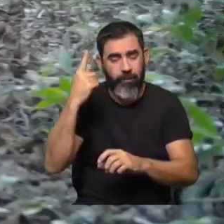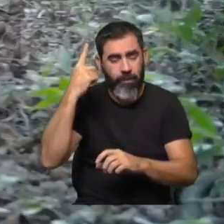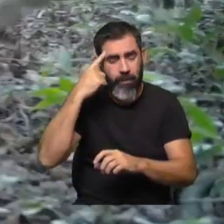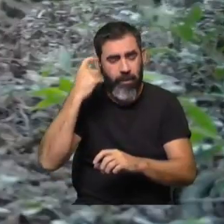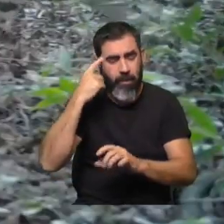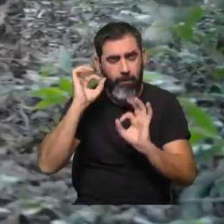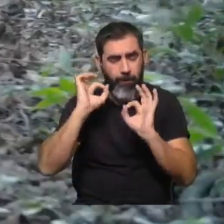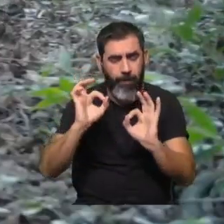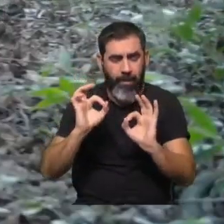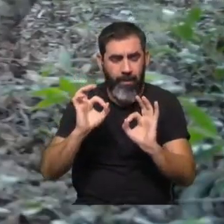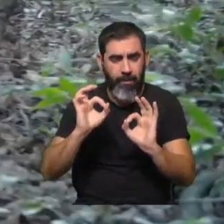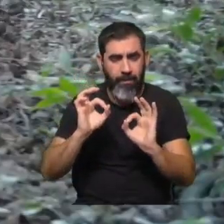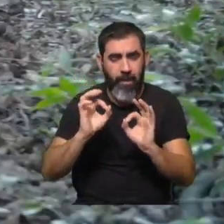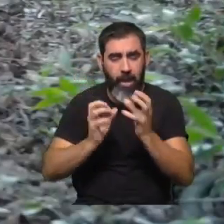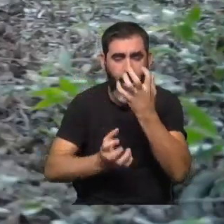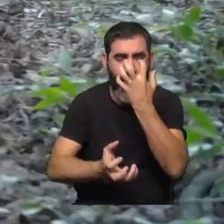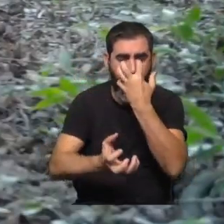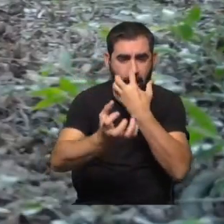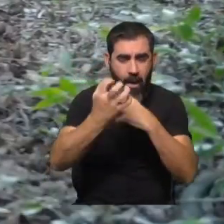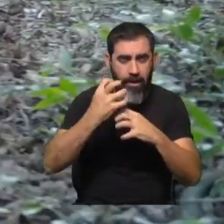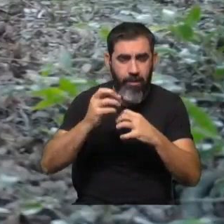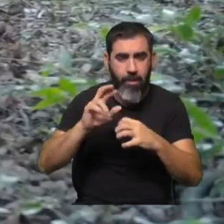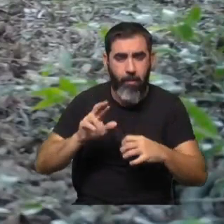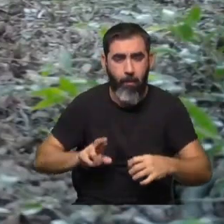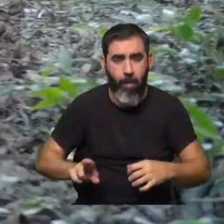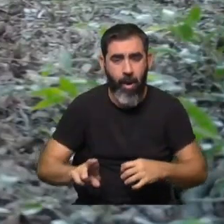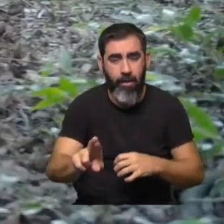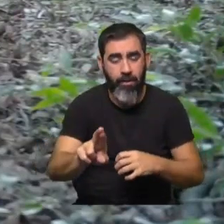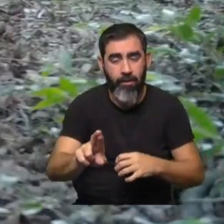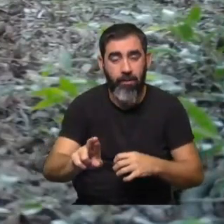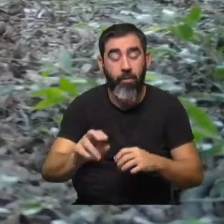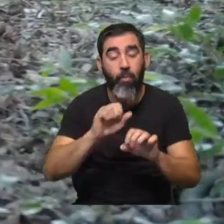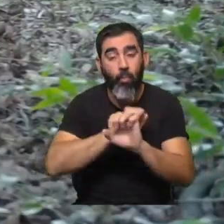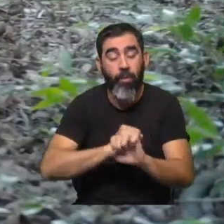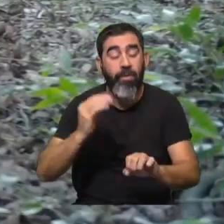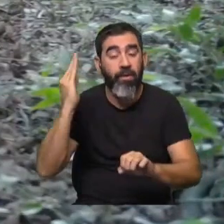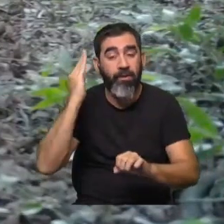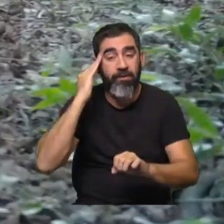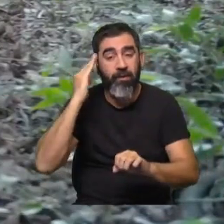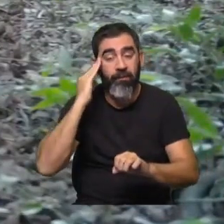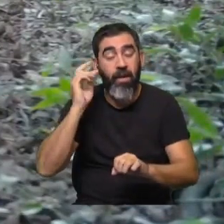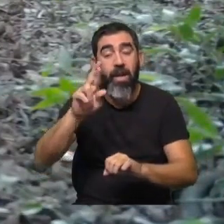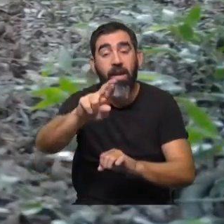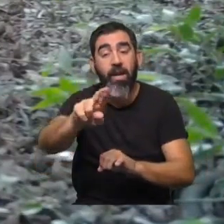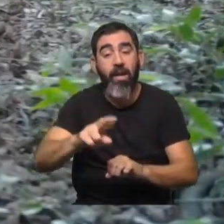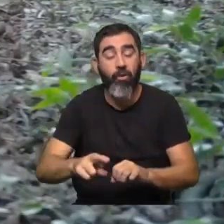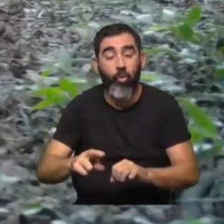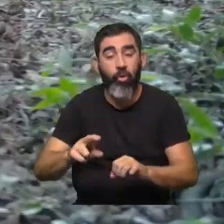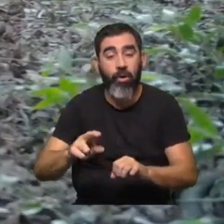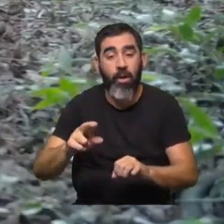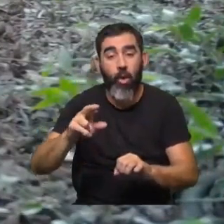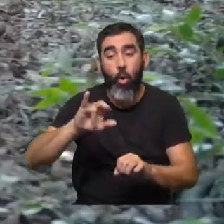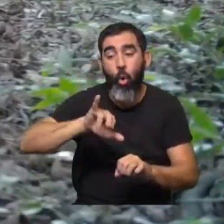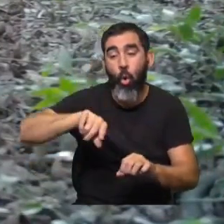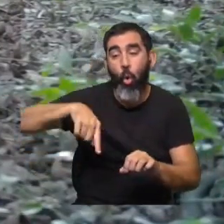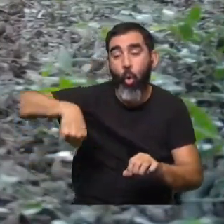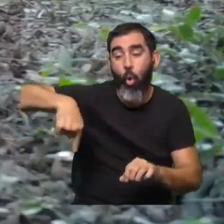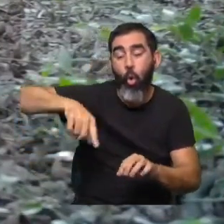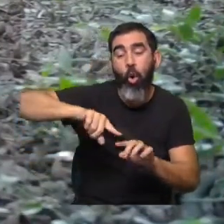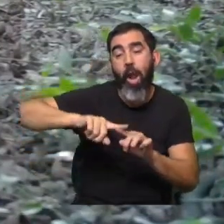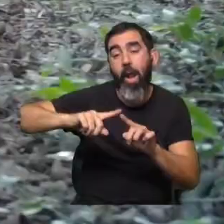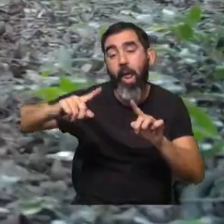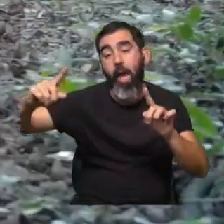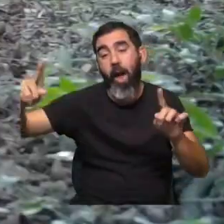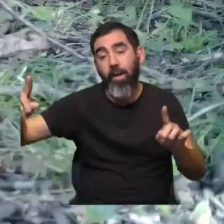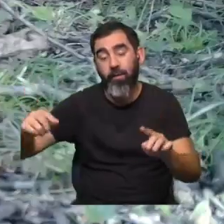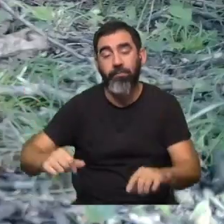en trabajo con micromamíferos y con roedores, pudo asignar a priori que parecen ser de ratón escolilargo De frecuente distribución en el